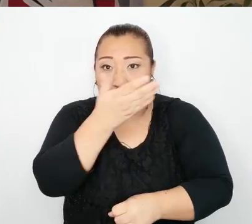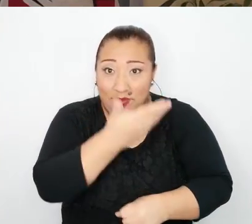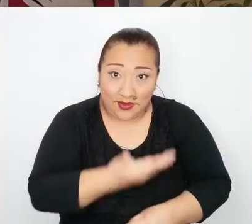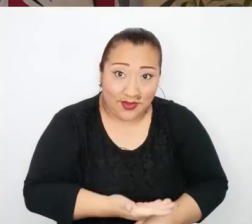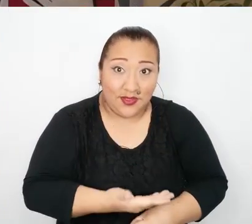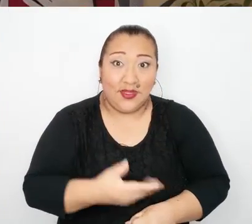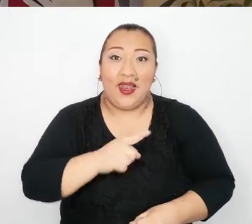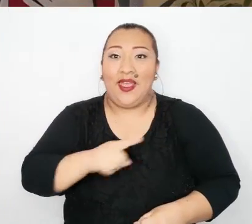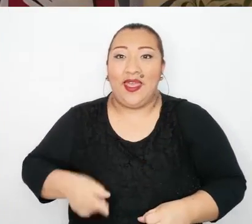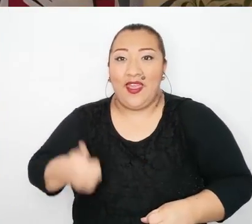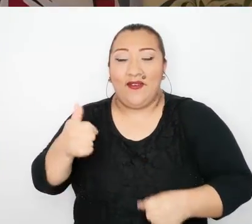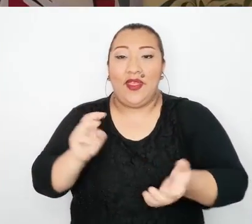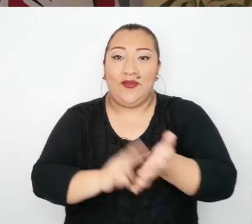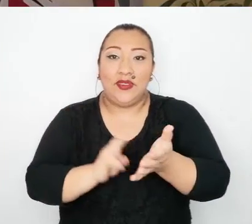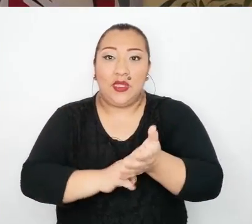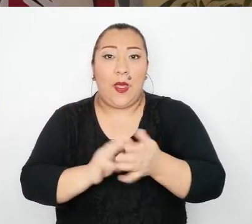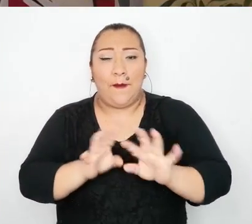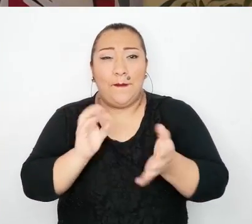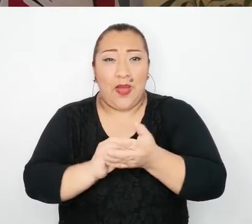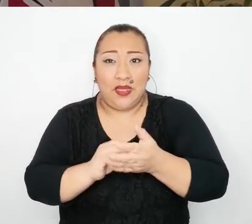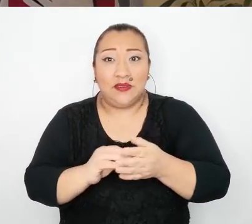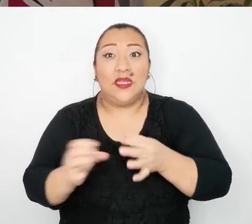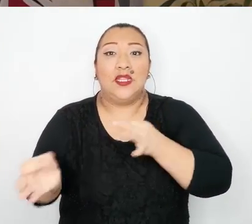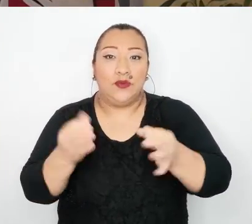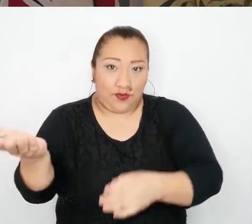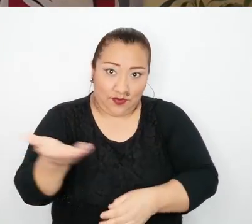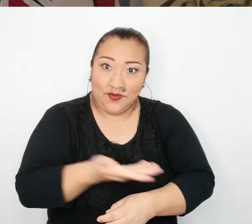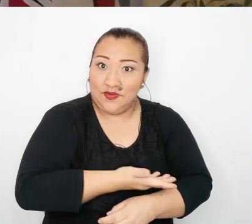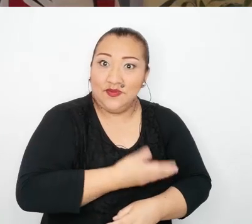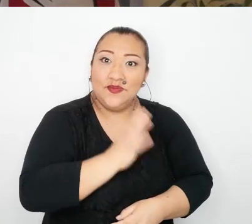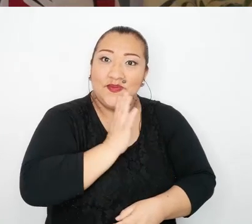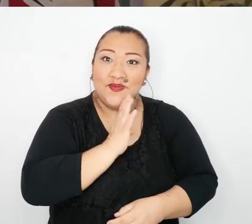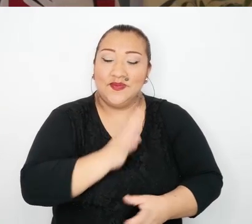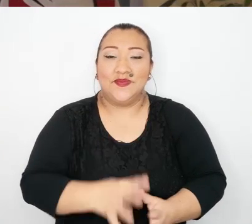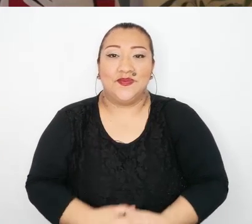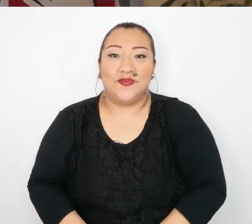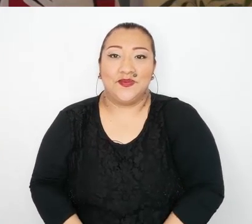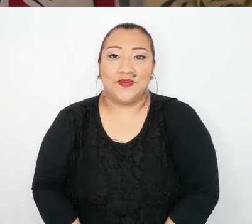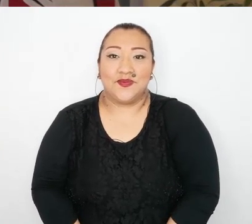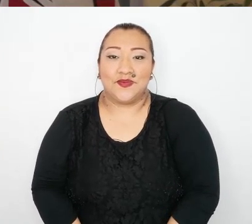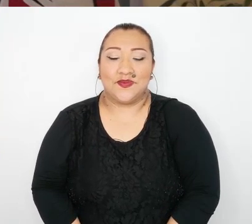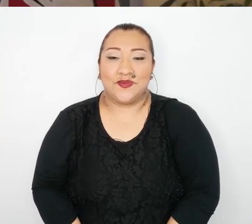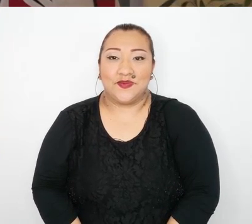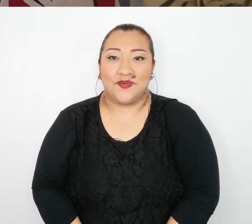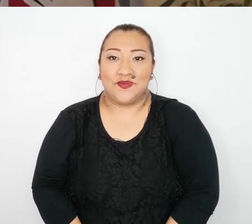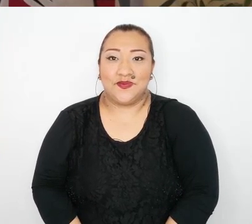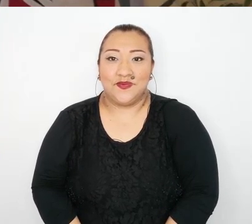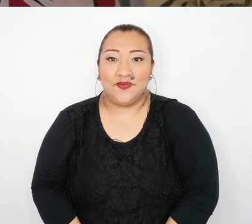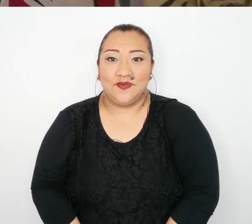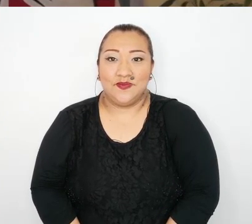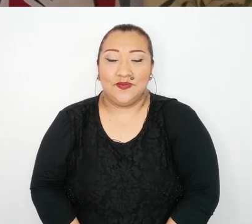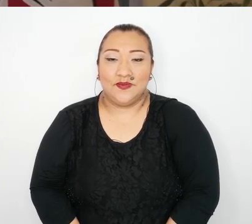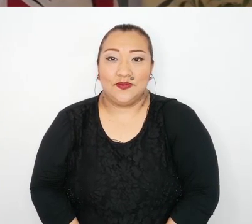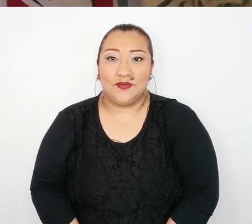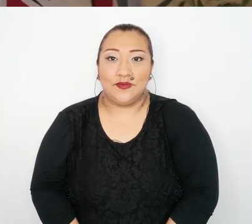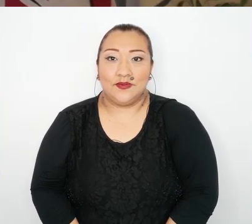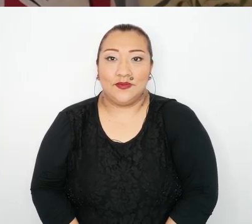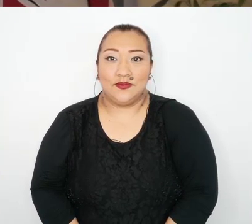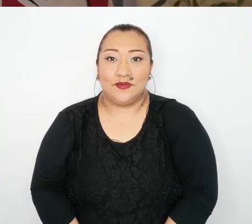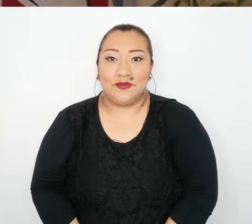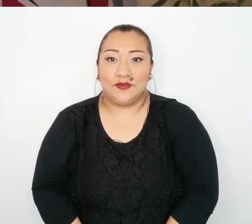que cumplir por parte del defensor, pero sin más preámbulos yo los dejo con el defensor del pueblo. Doctor, buenos